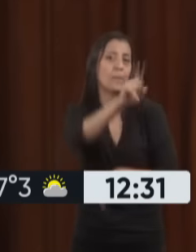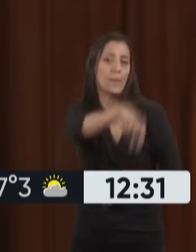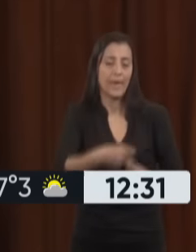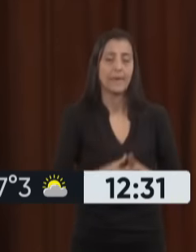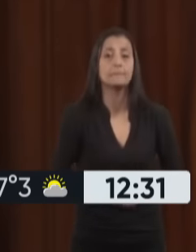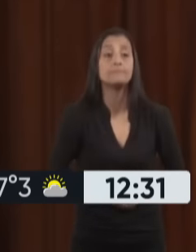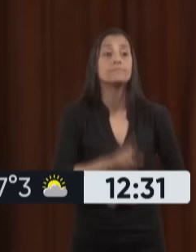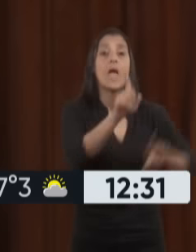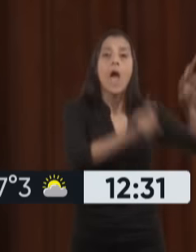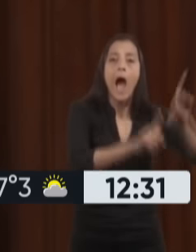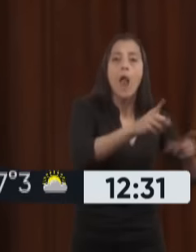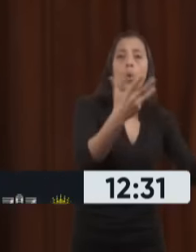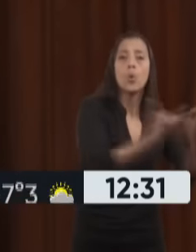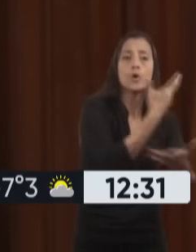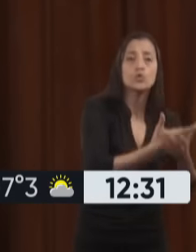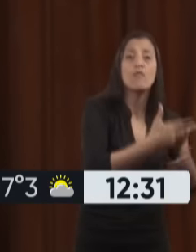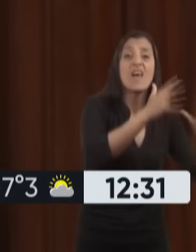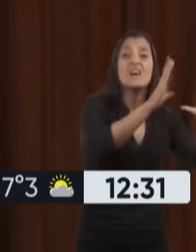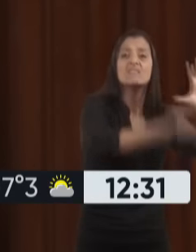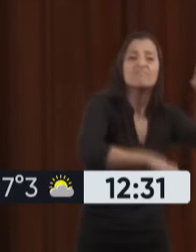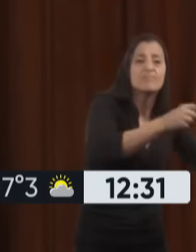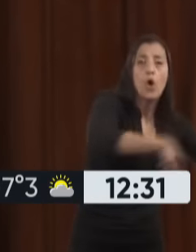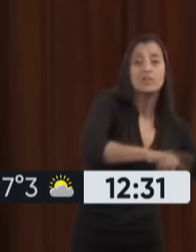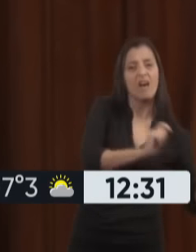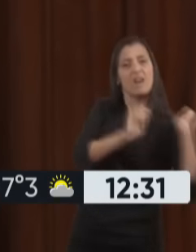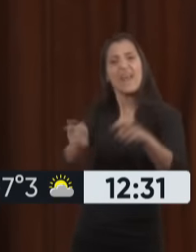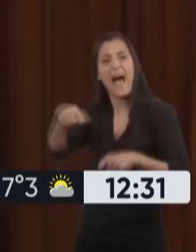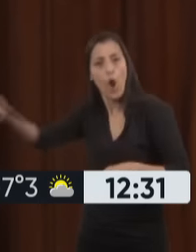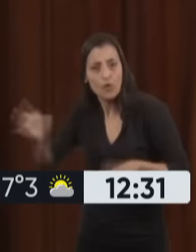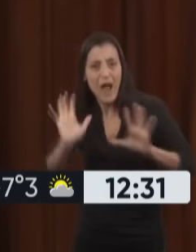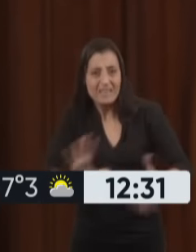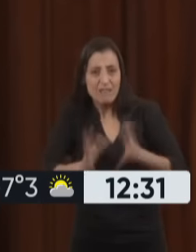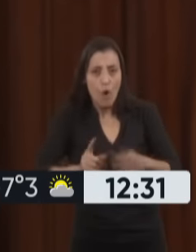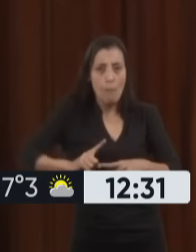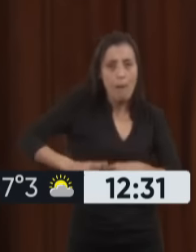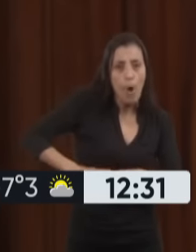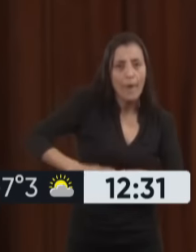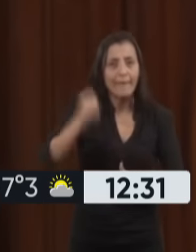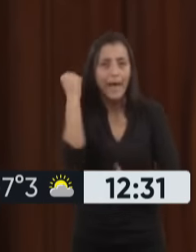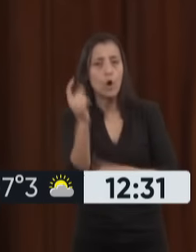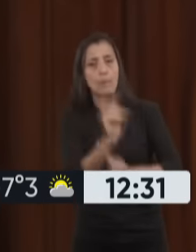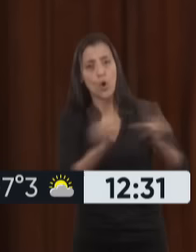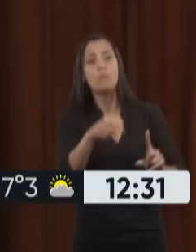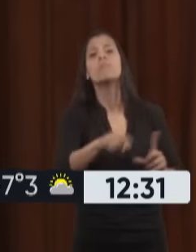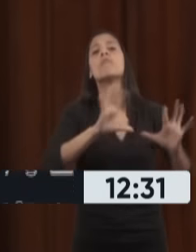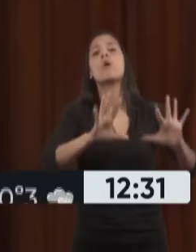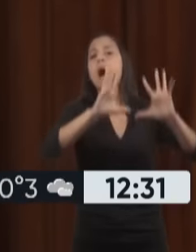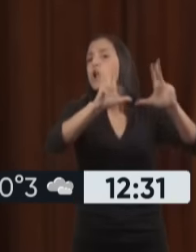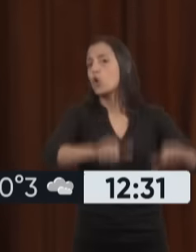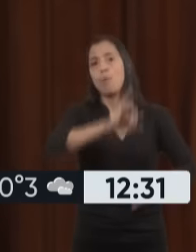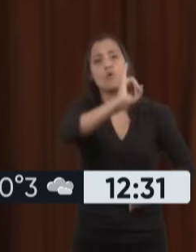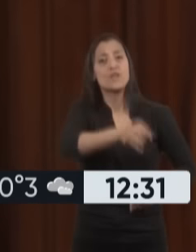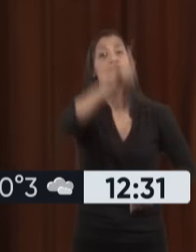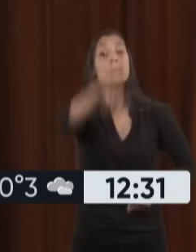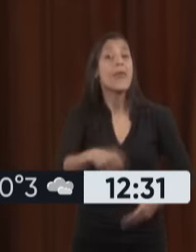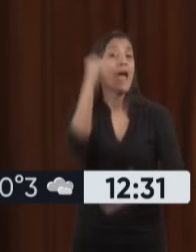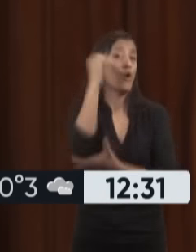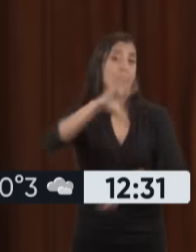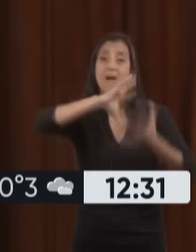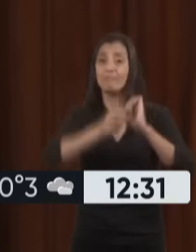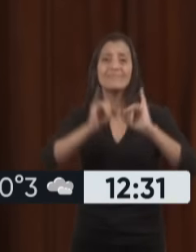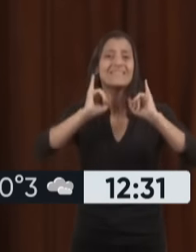Quitarles a unos para darles a otros no es una política económica. Es un robo que encima destruye la economía en el largo plazo.